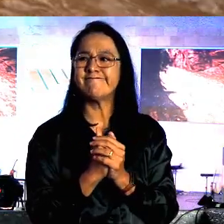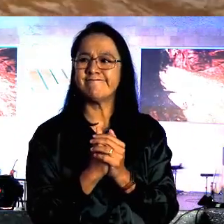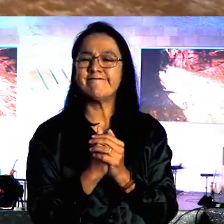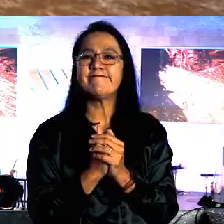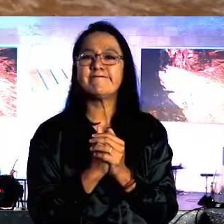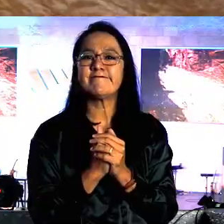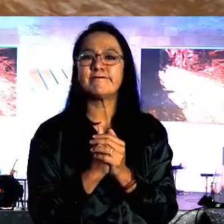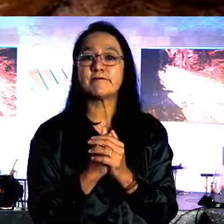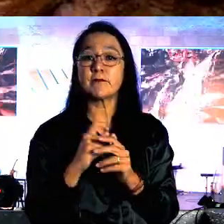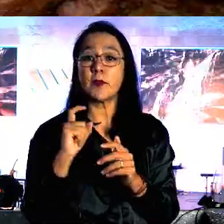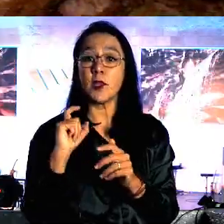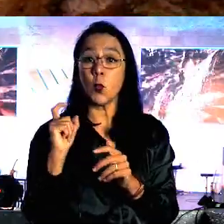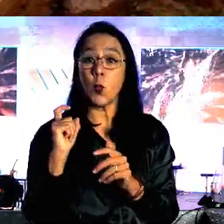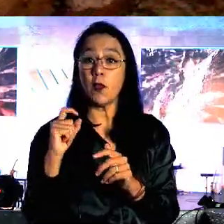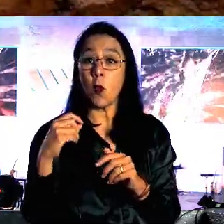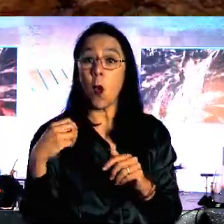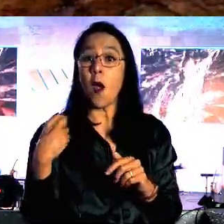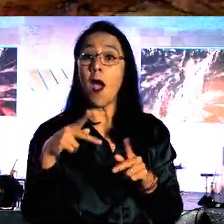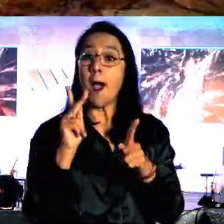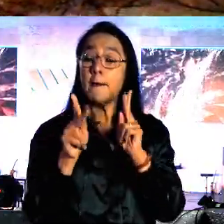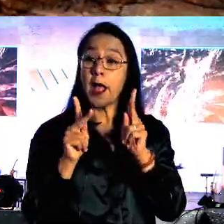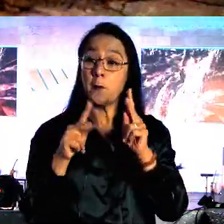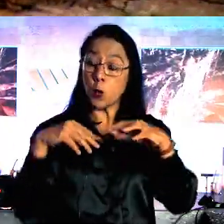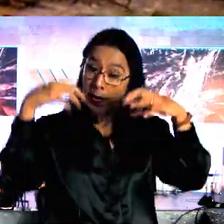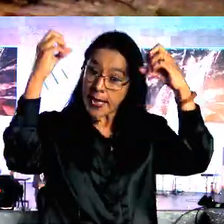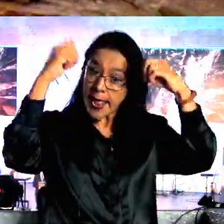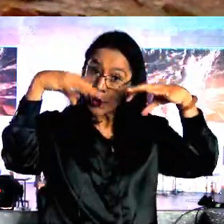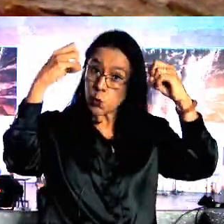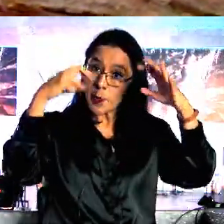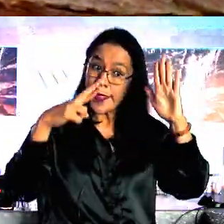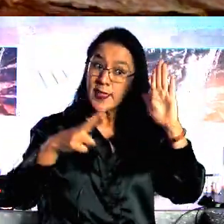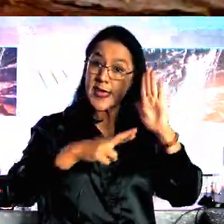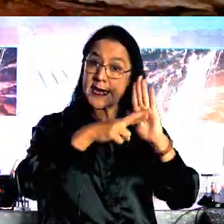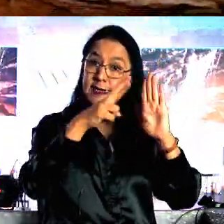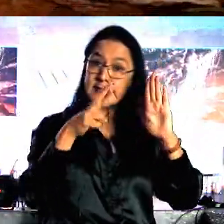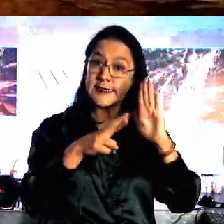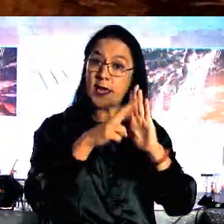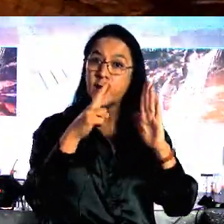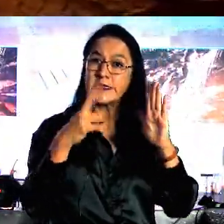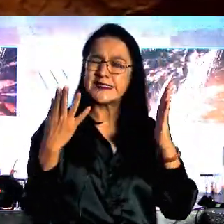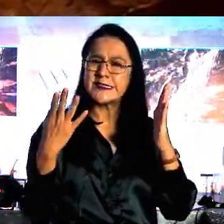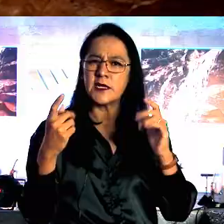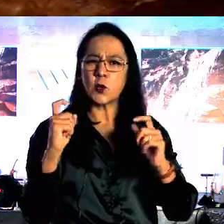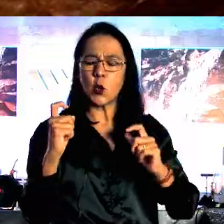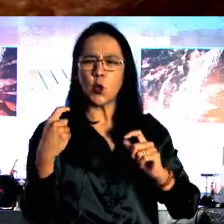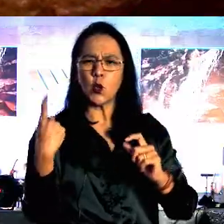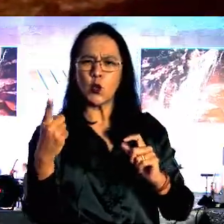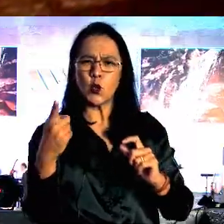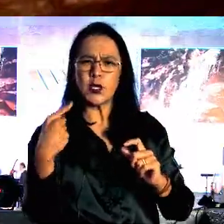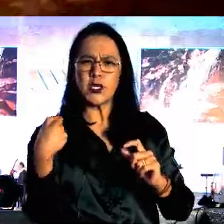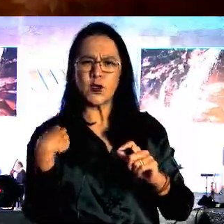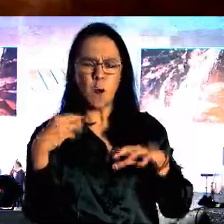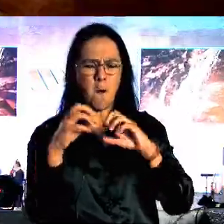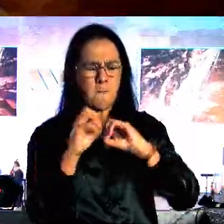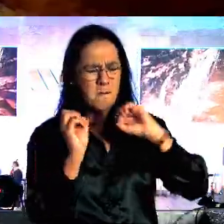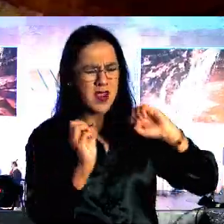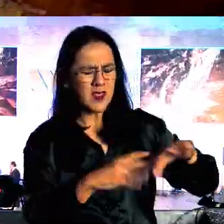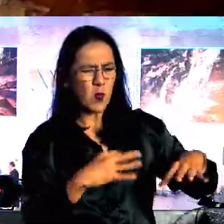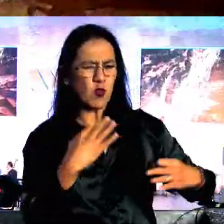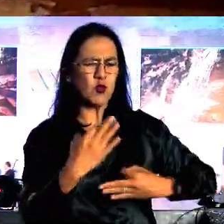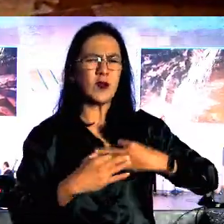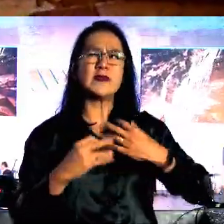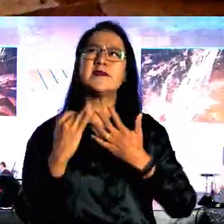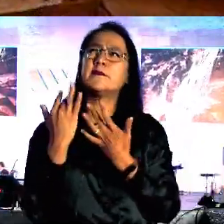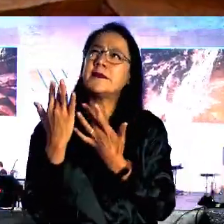Cuando hablamos de la lluvia de restauración, hablamos de cuando muchas veces nosotros lo perdimos todo, perdimos la esperanza,